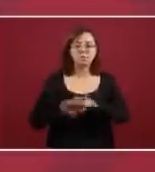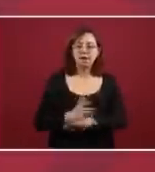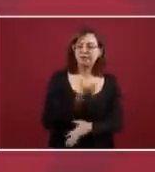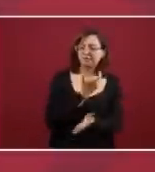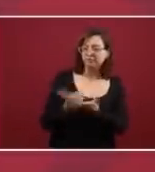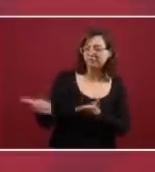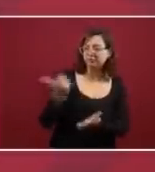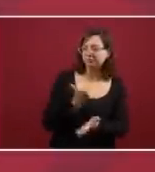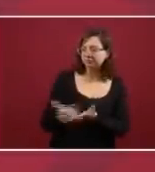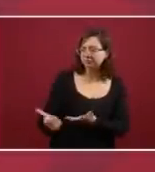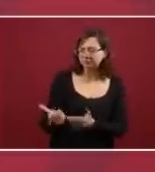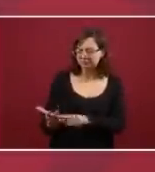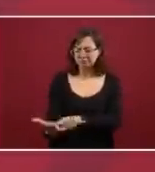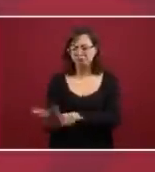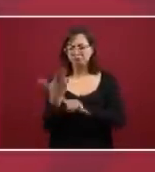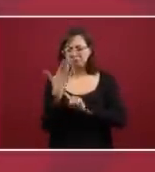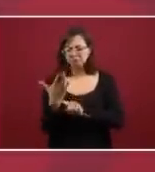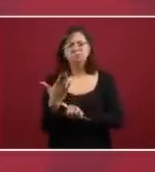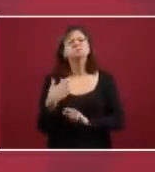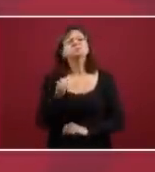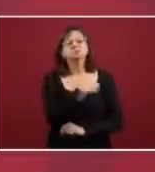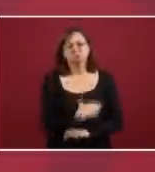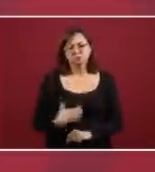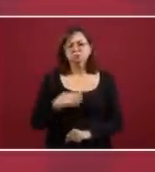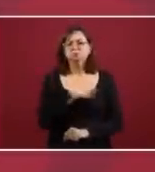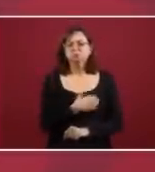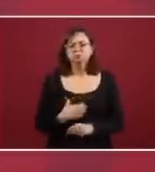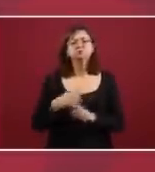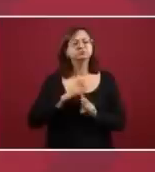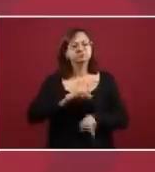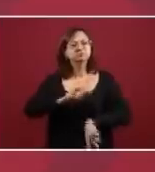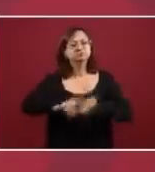Entonces, estoy contento, vamos bien.